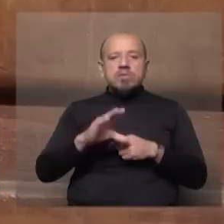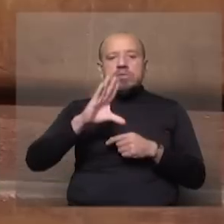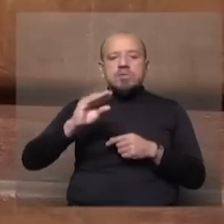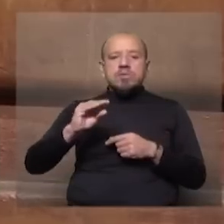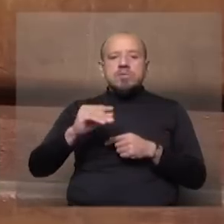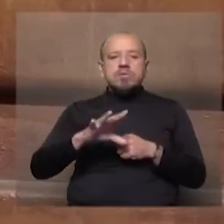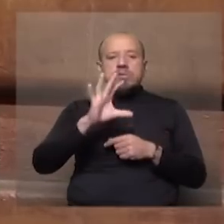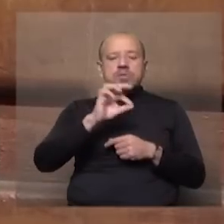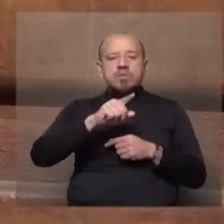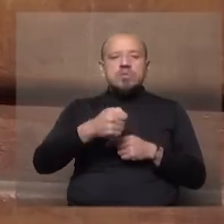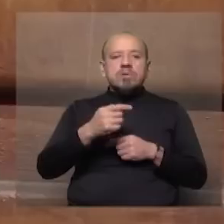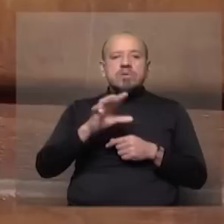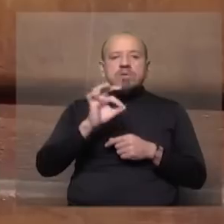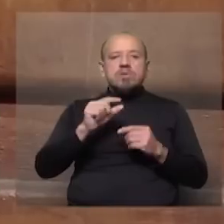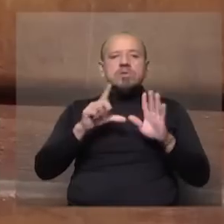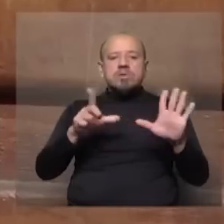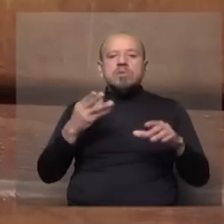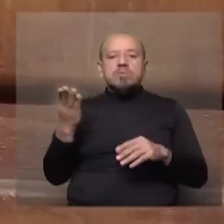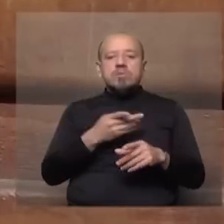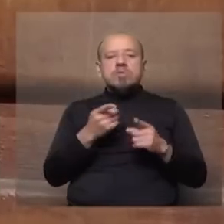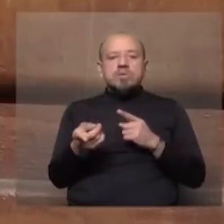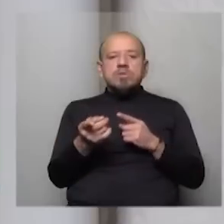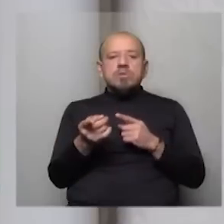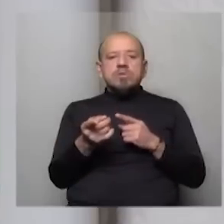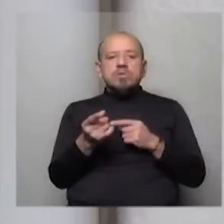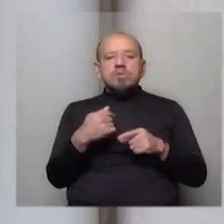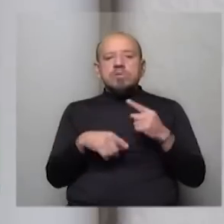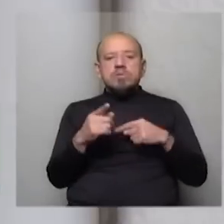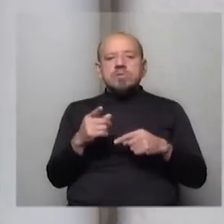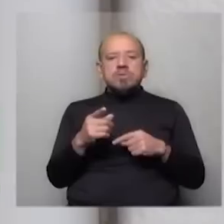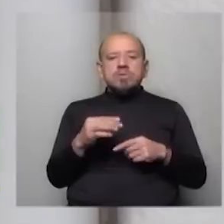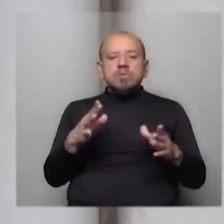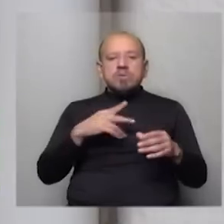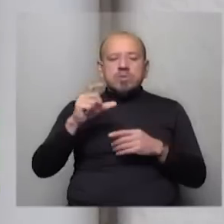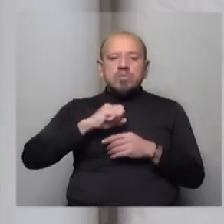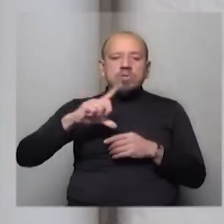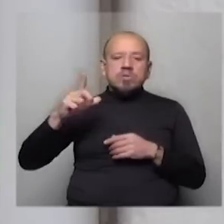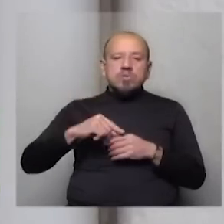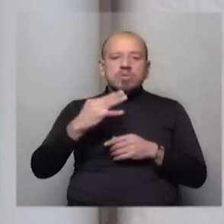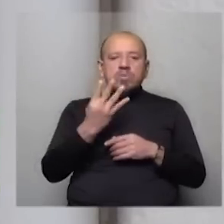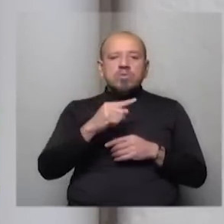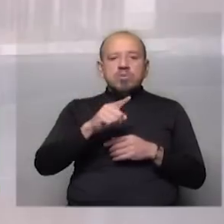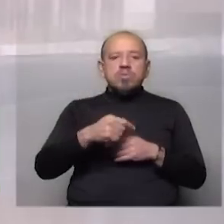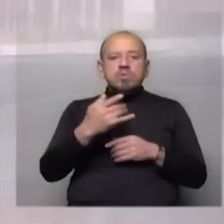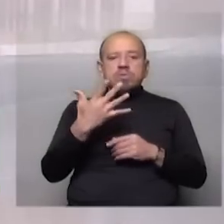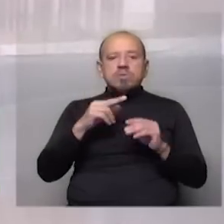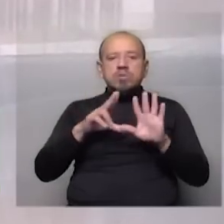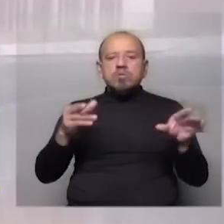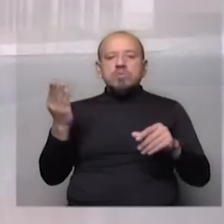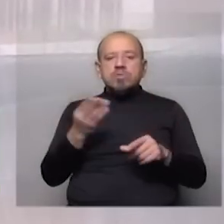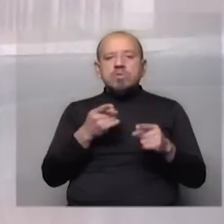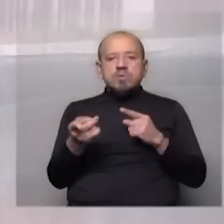0,07 por en septiembre pero si se analiza el último año móvil aumentó 4,58 por